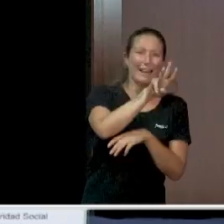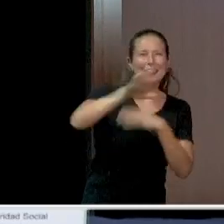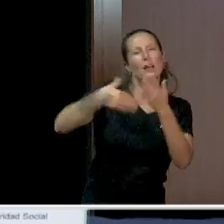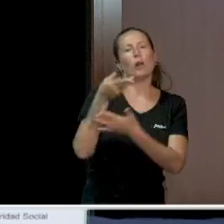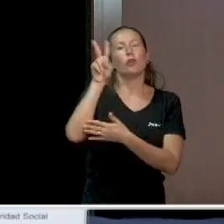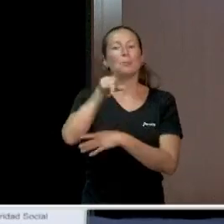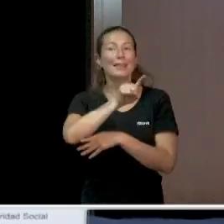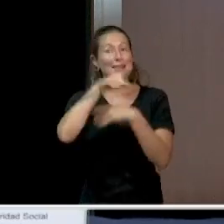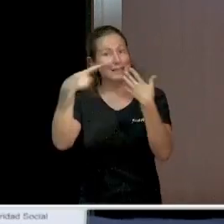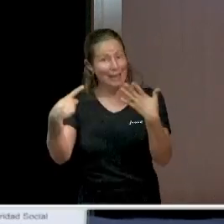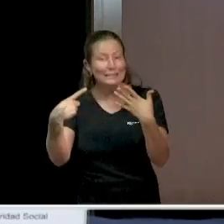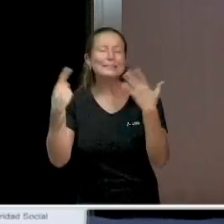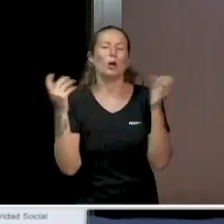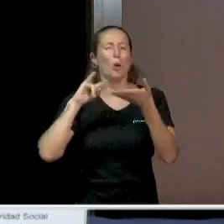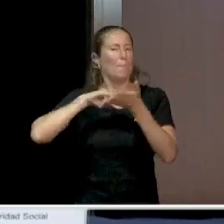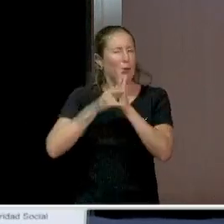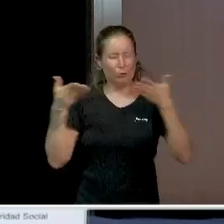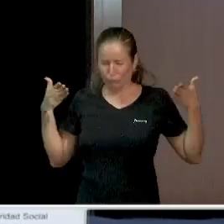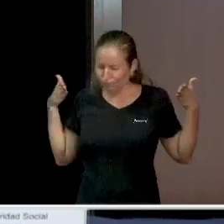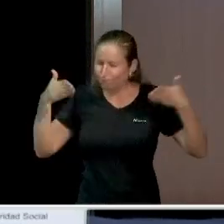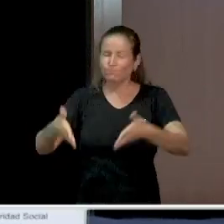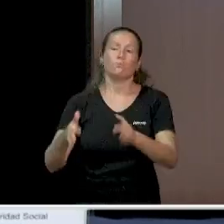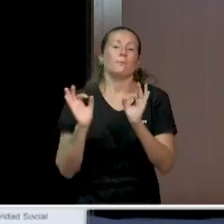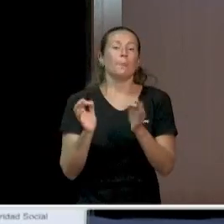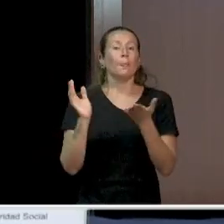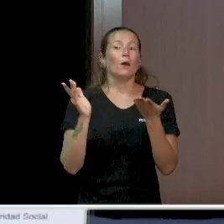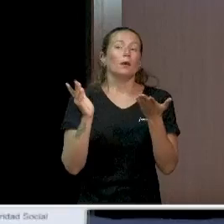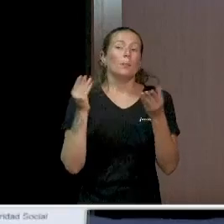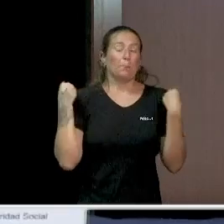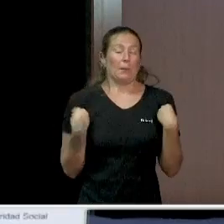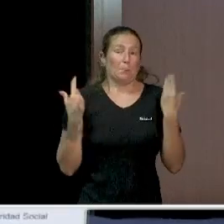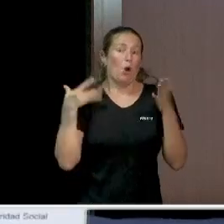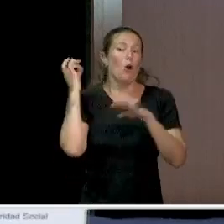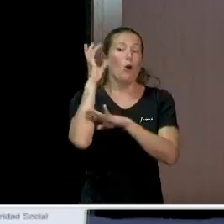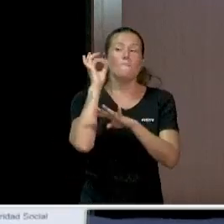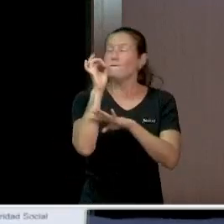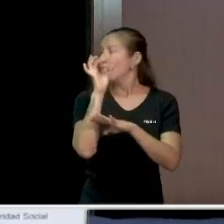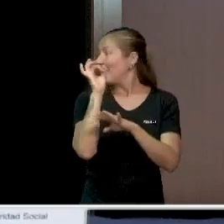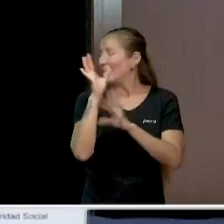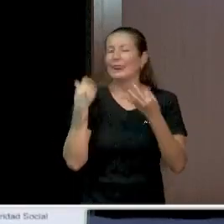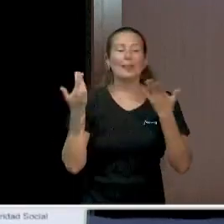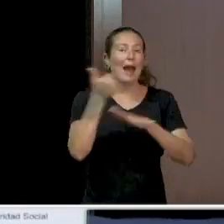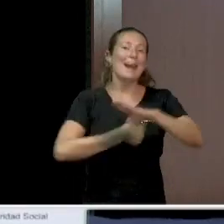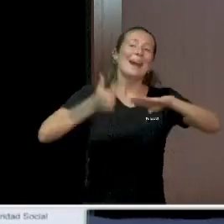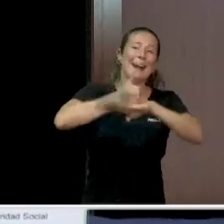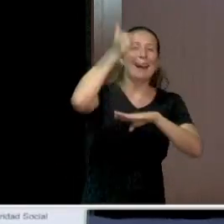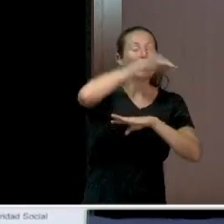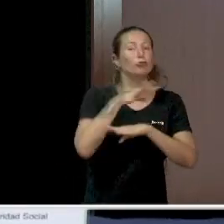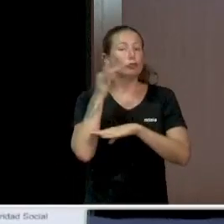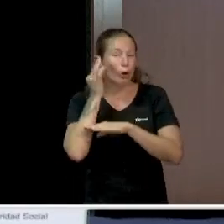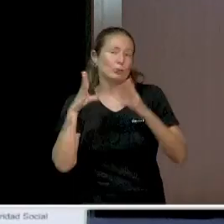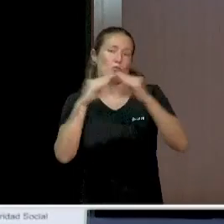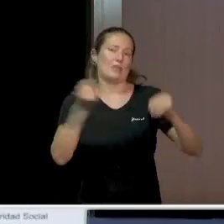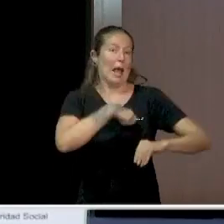inmersa en un proyecto que se desarrolló entre la Conferencia de Rectores y Rectoras de las